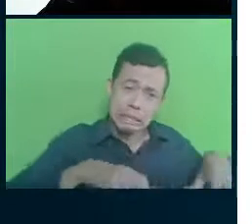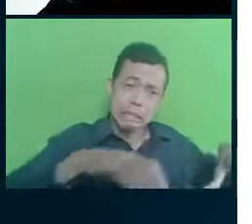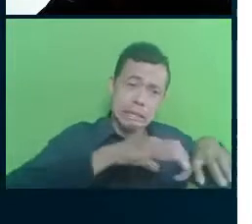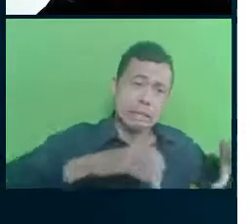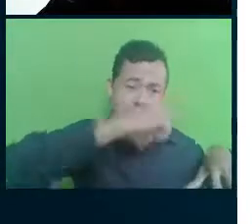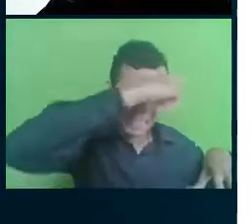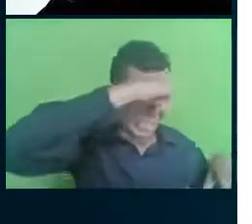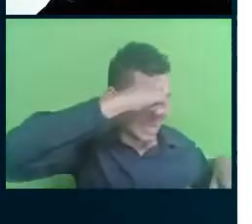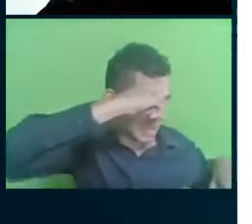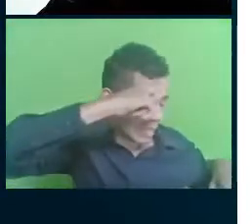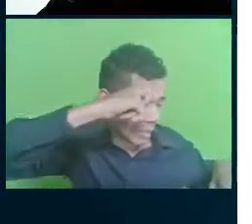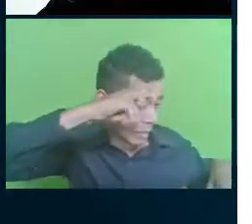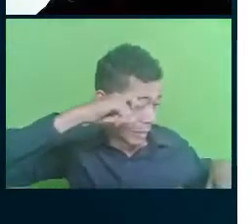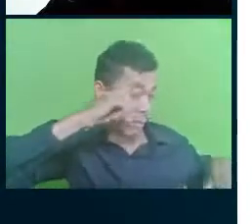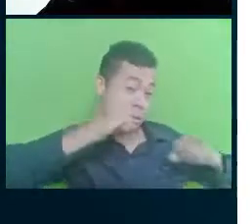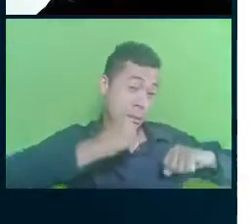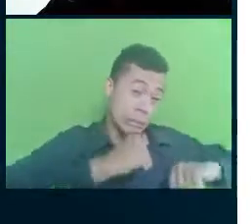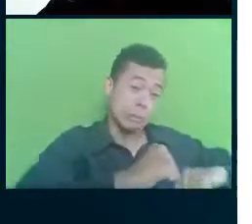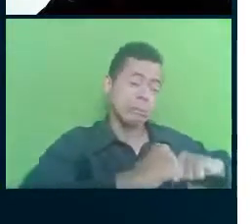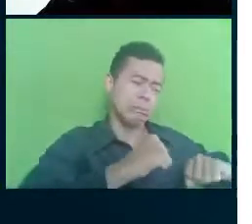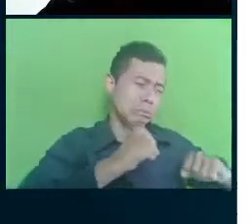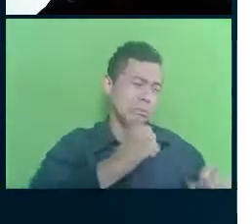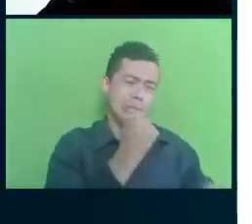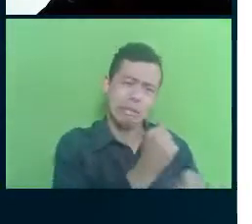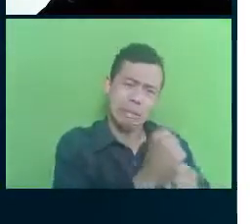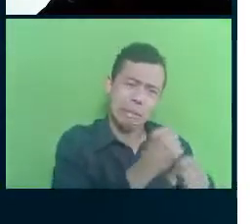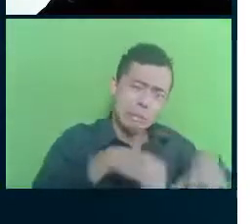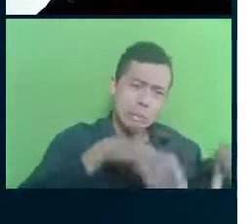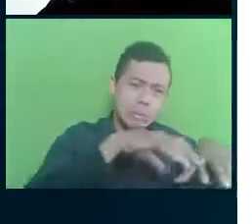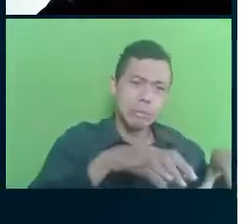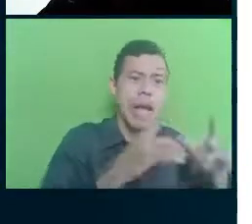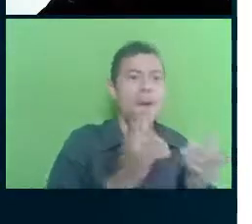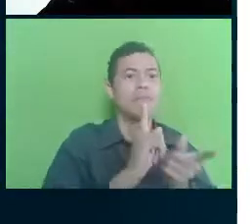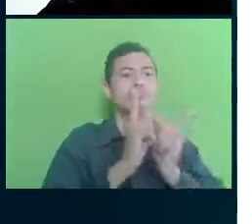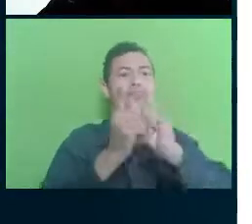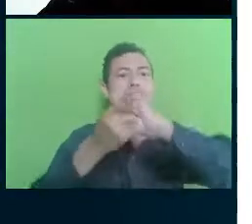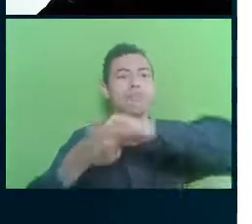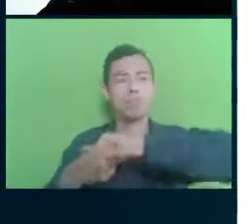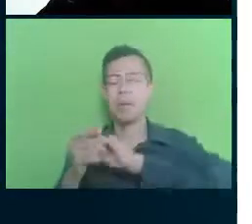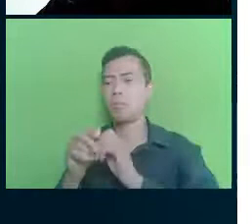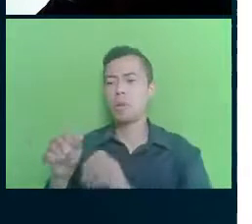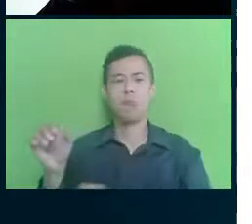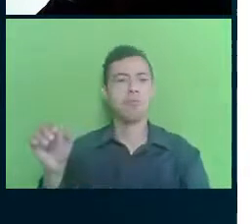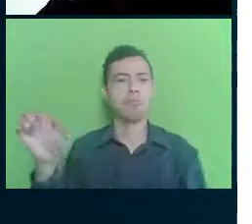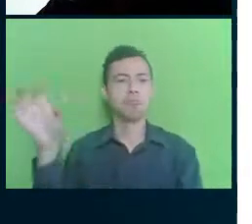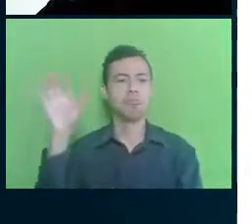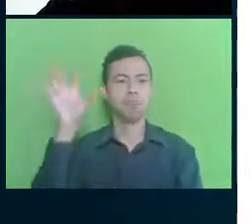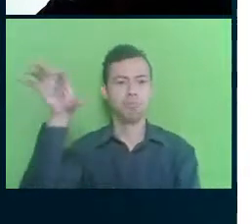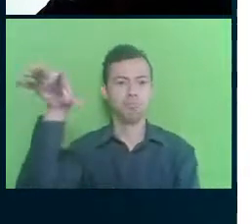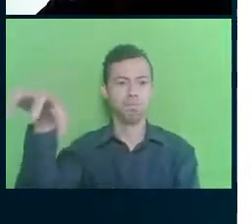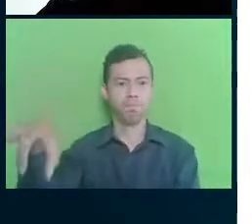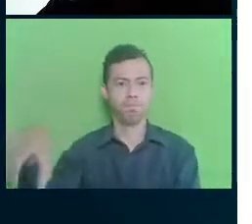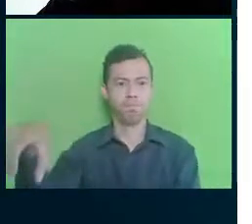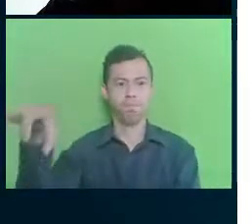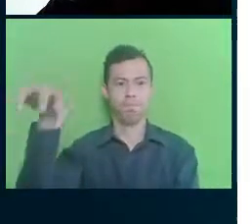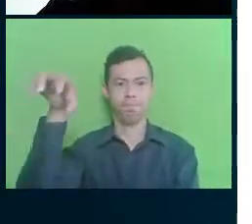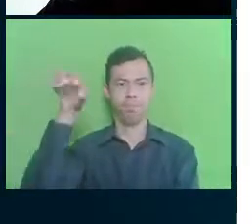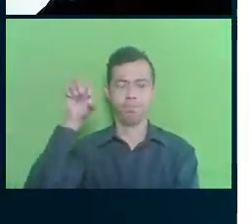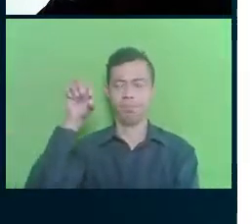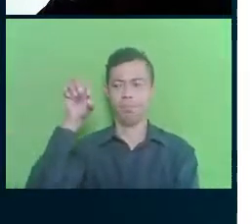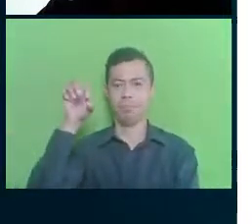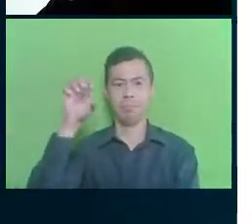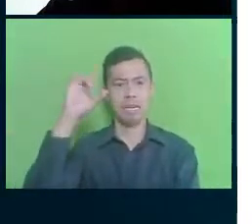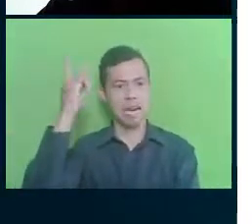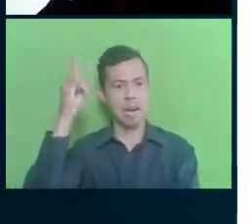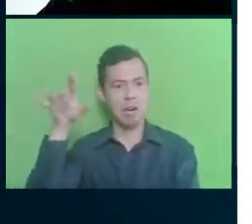ser humano hacía o llevaba a cabo, y hoy en día se están encargando máquinas de eso. Y cuando pensamos de machine